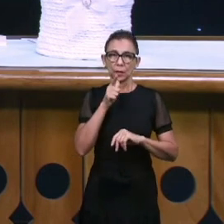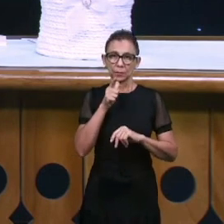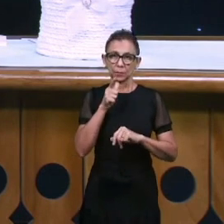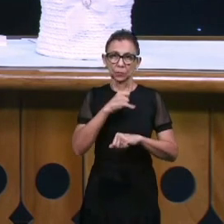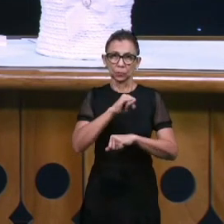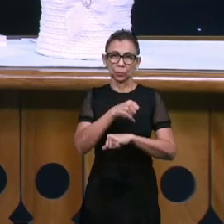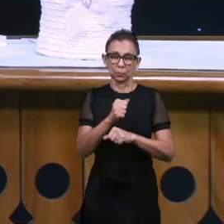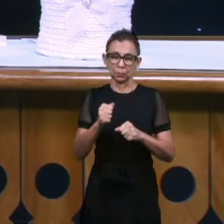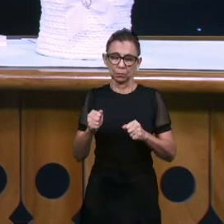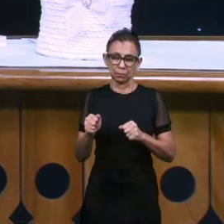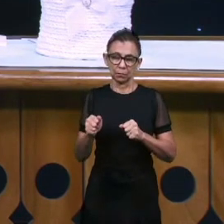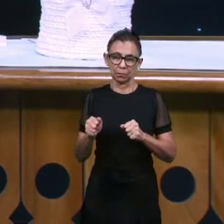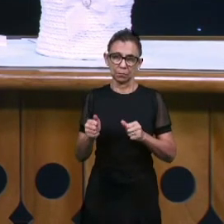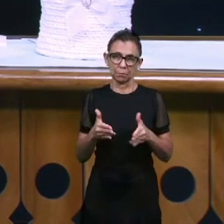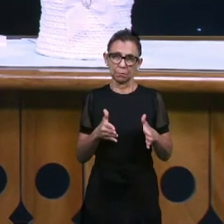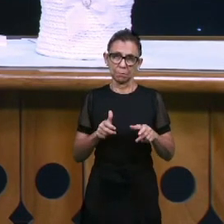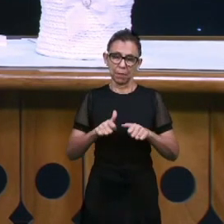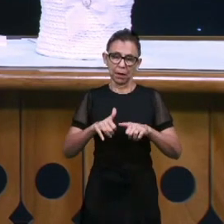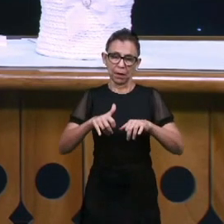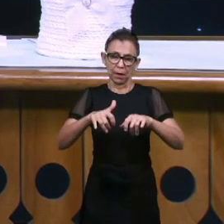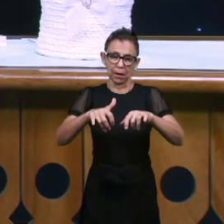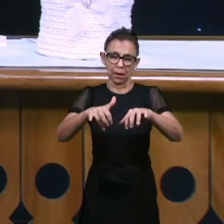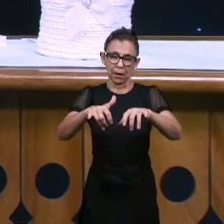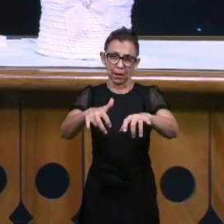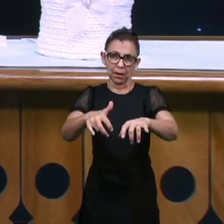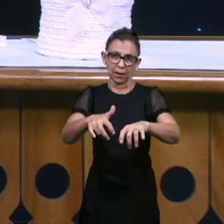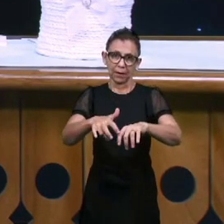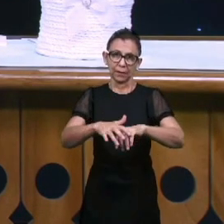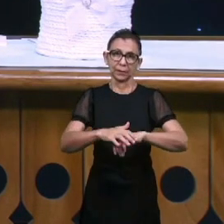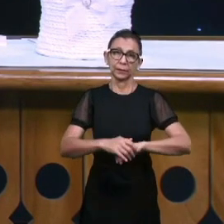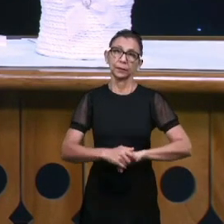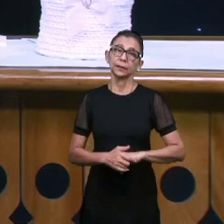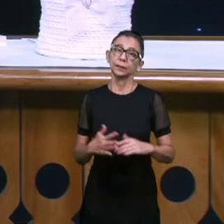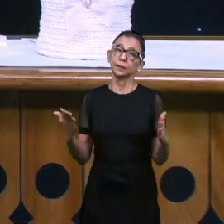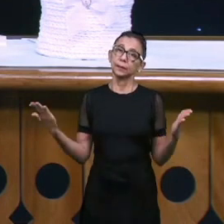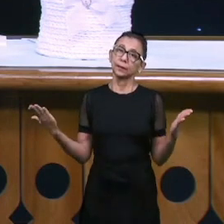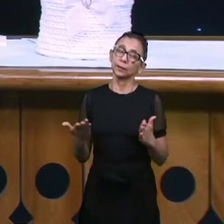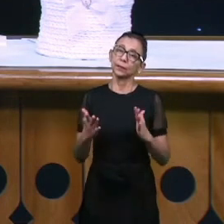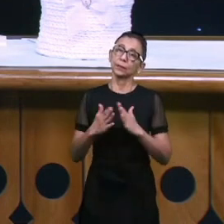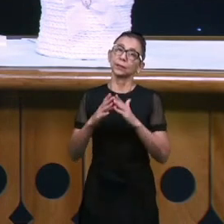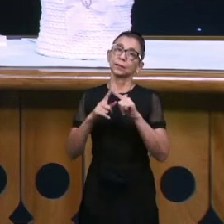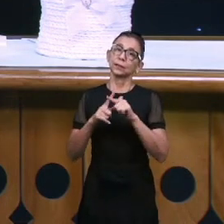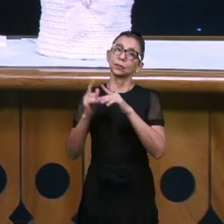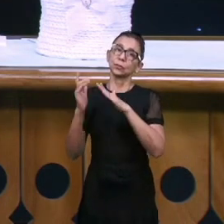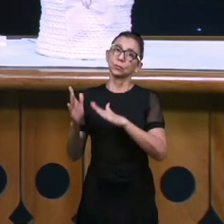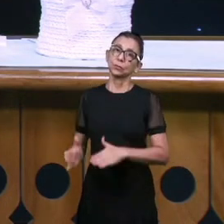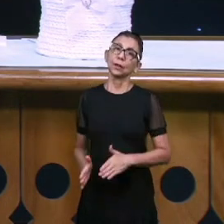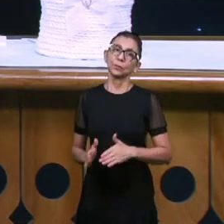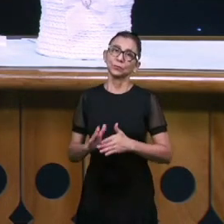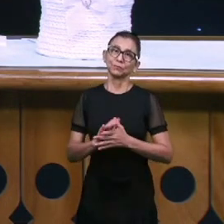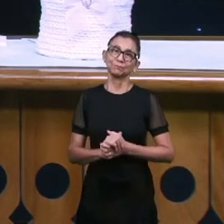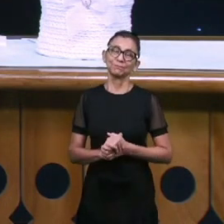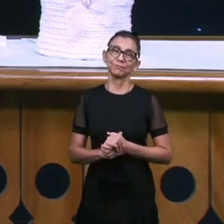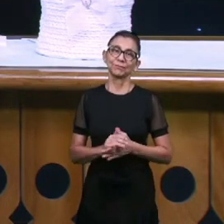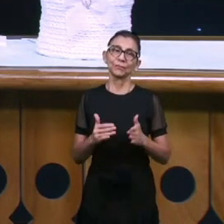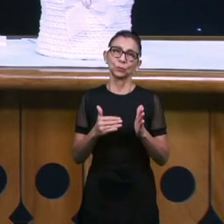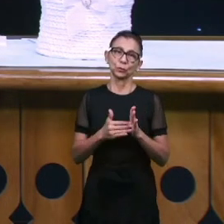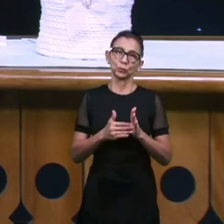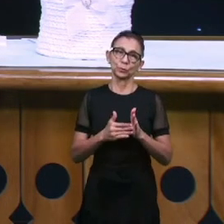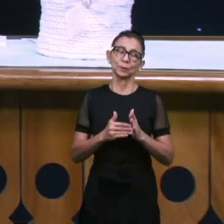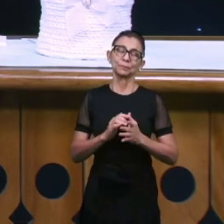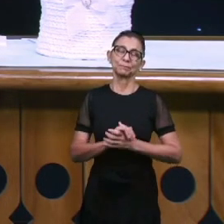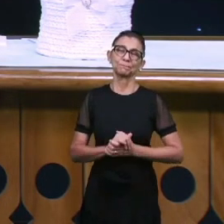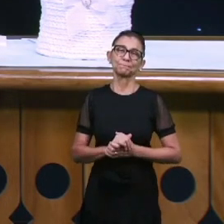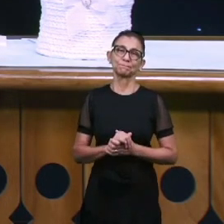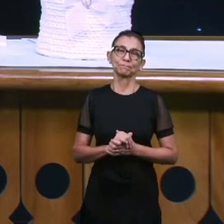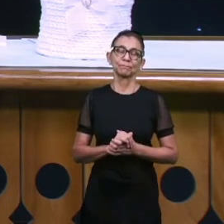allí para definir el proyecto de la eternidad. Nuestra palabra